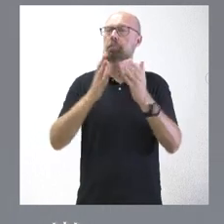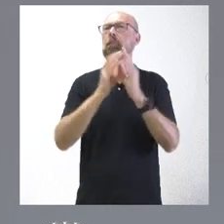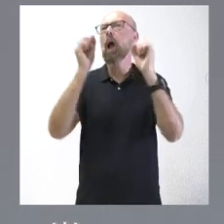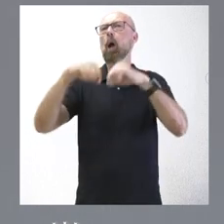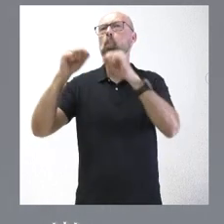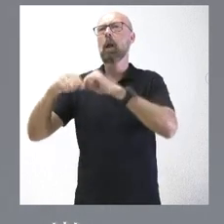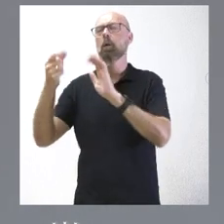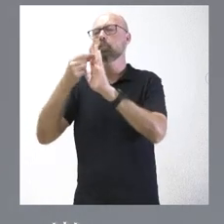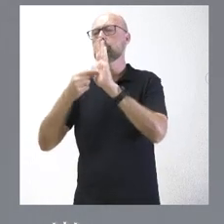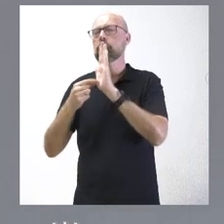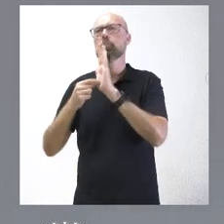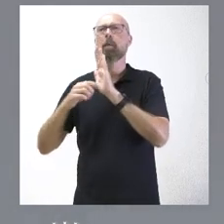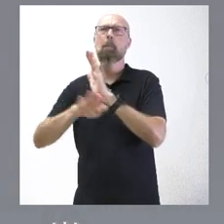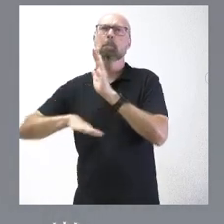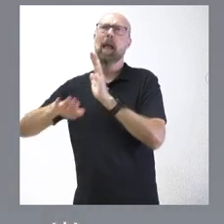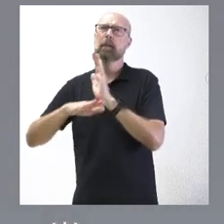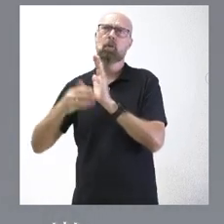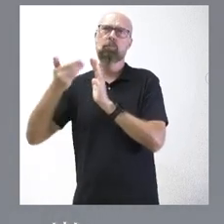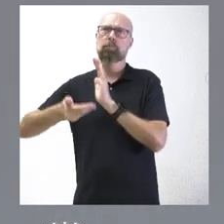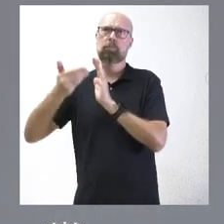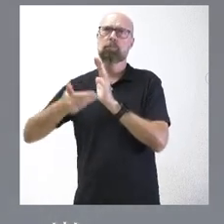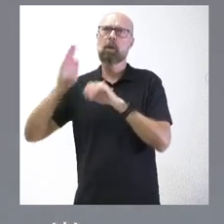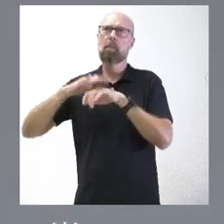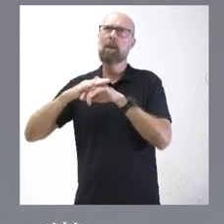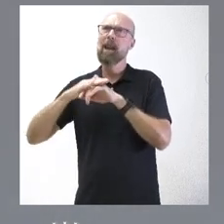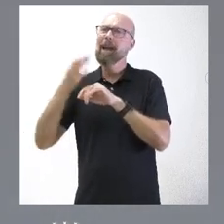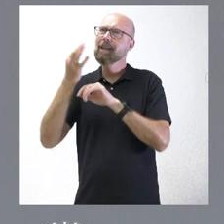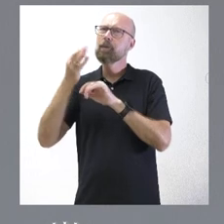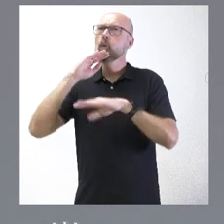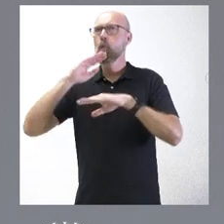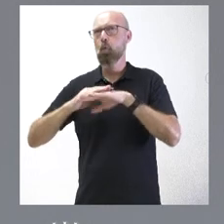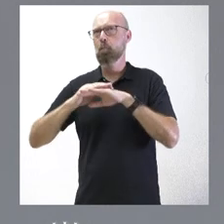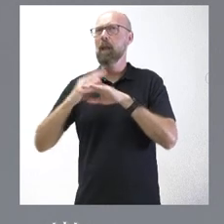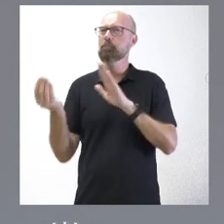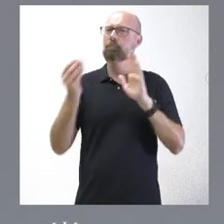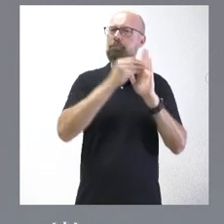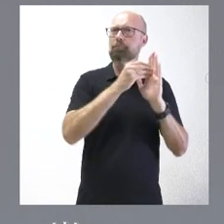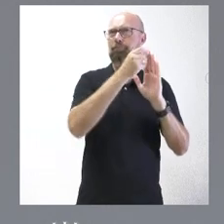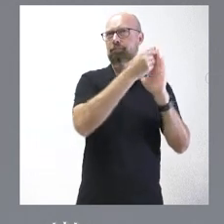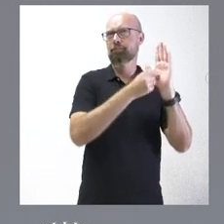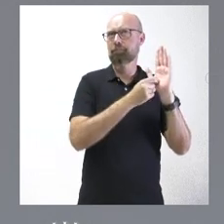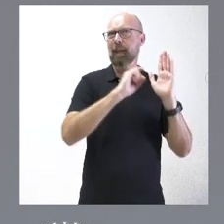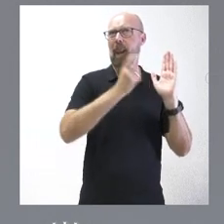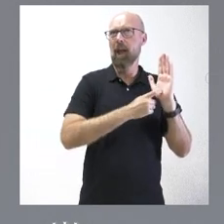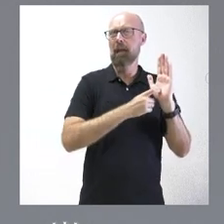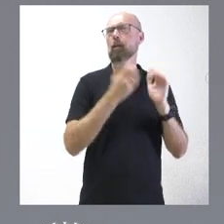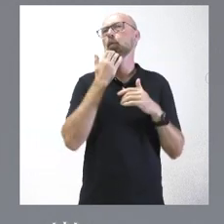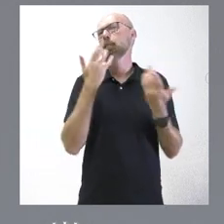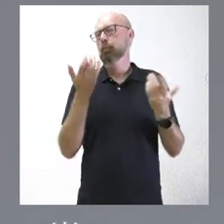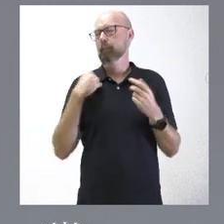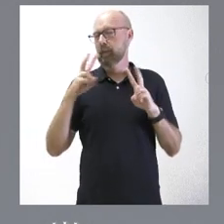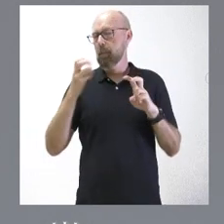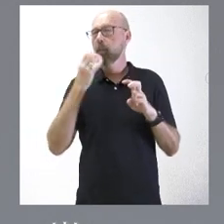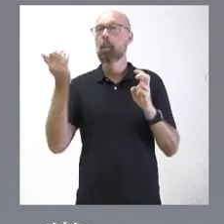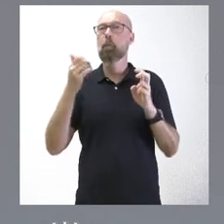sobre los principales aspectos que deberían integrar este texto los consensos eras en torno a que la base del modelo